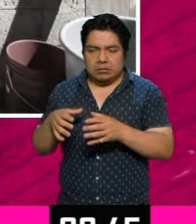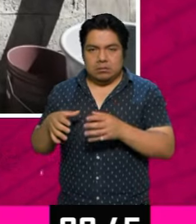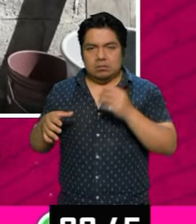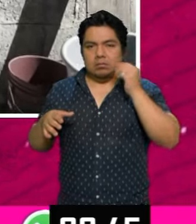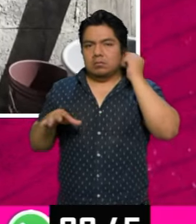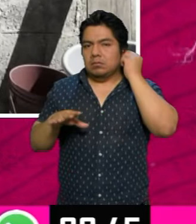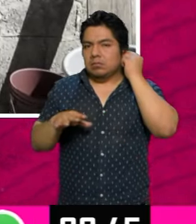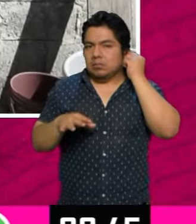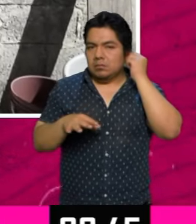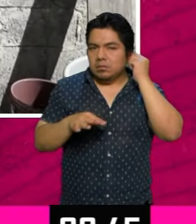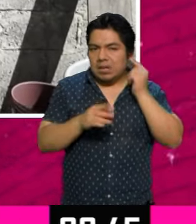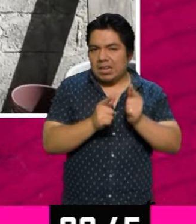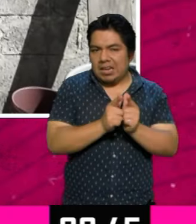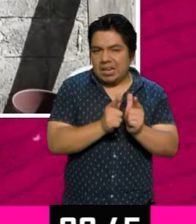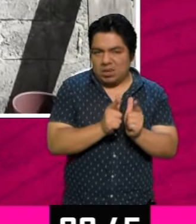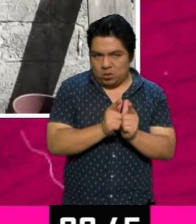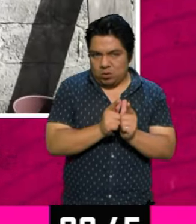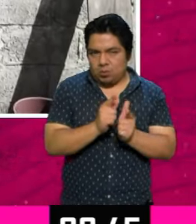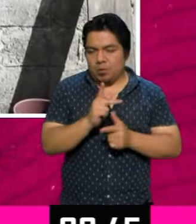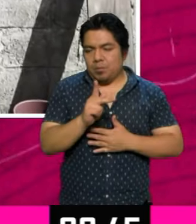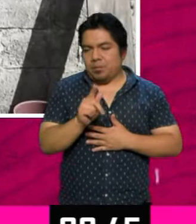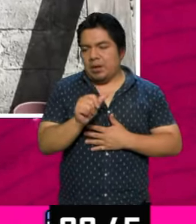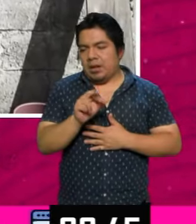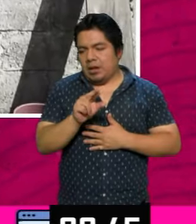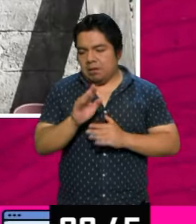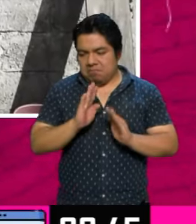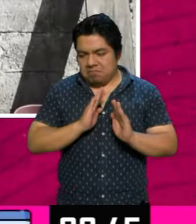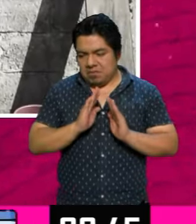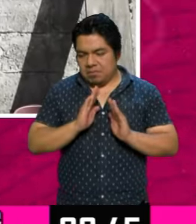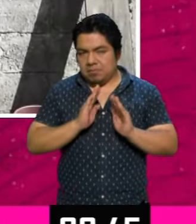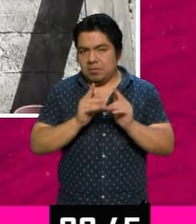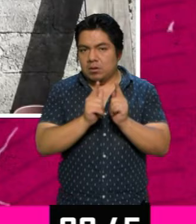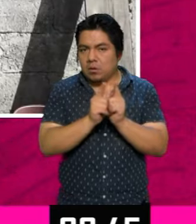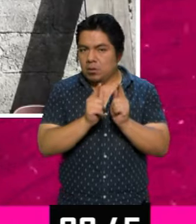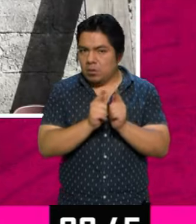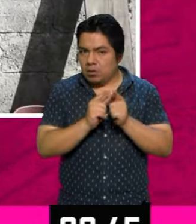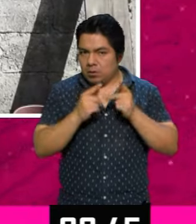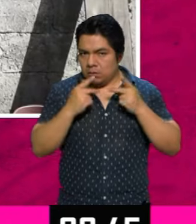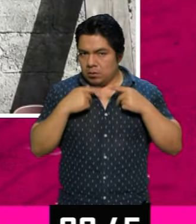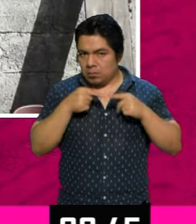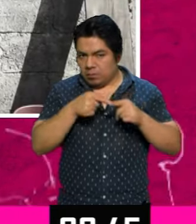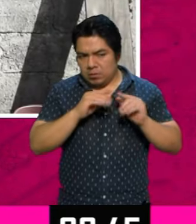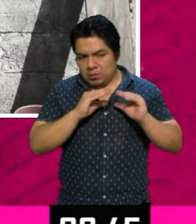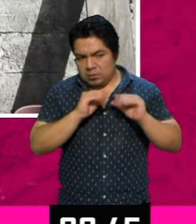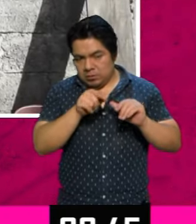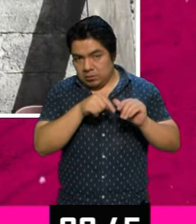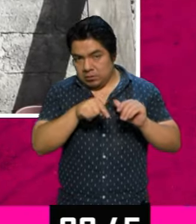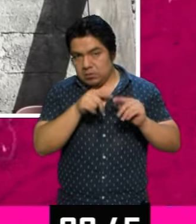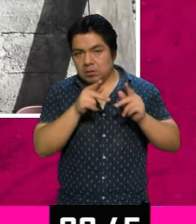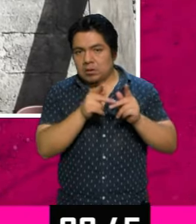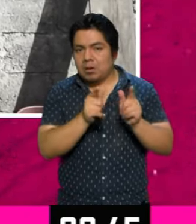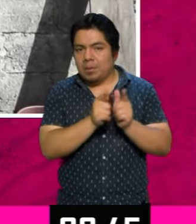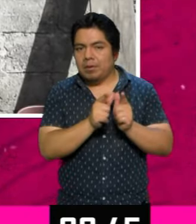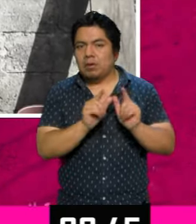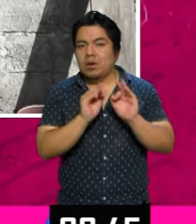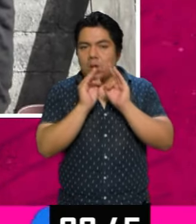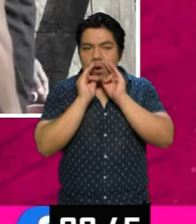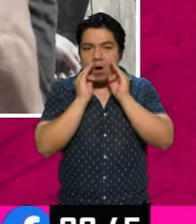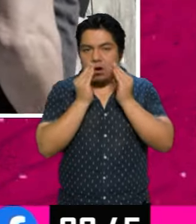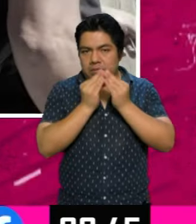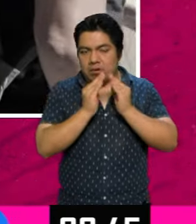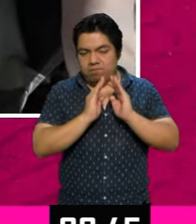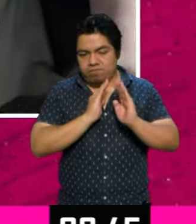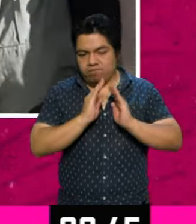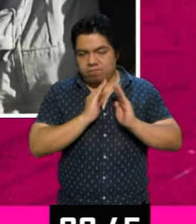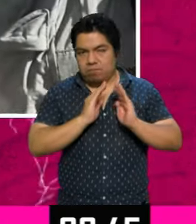de grupos paramilitares, que básicamente son grupos de personas entrenadas de forma militar a través